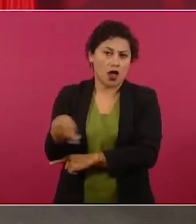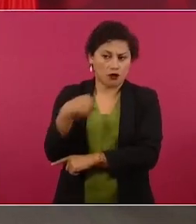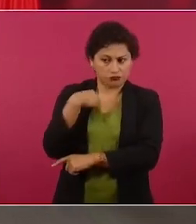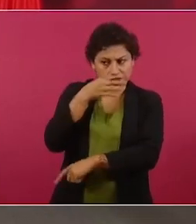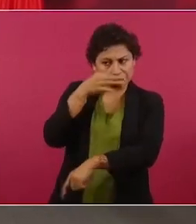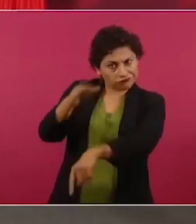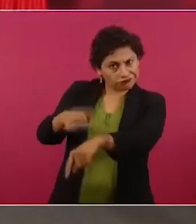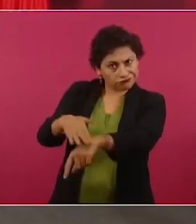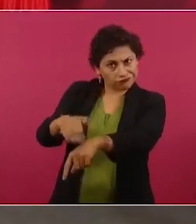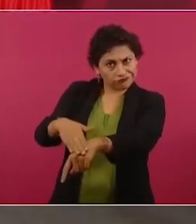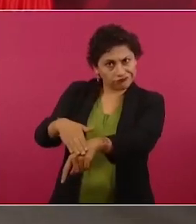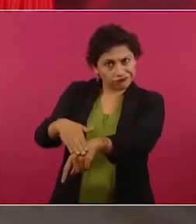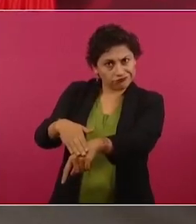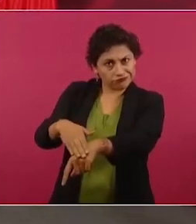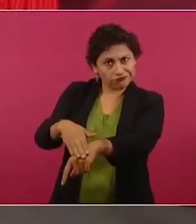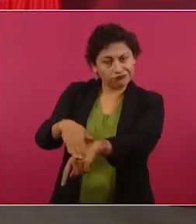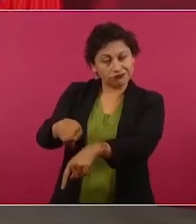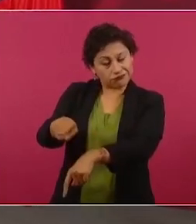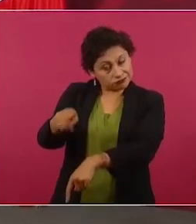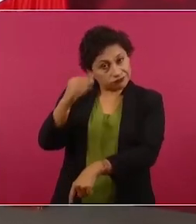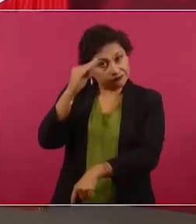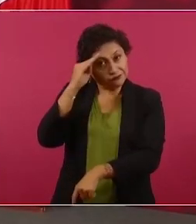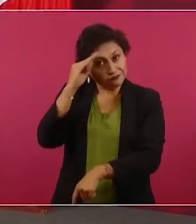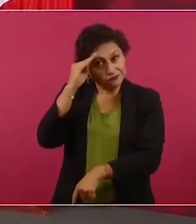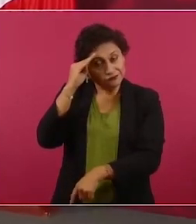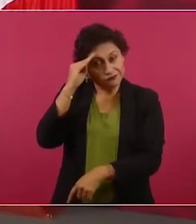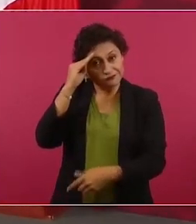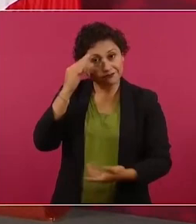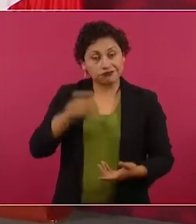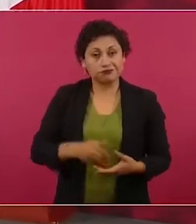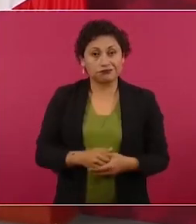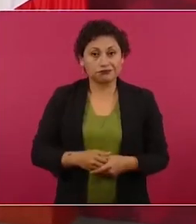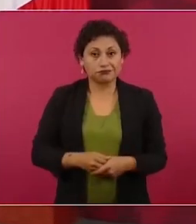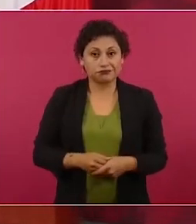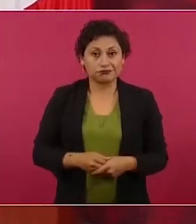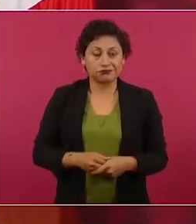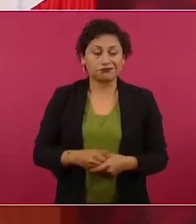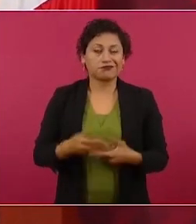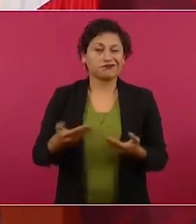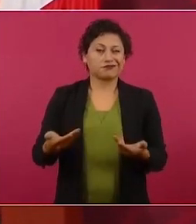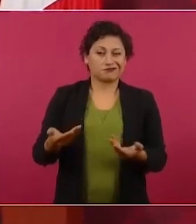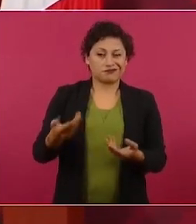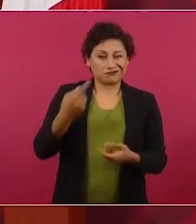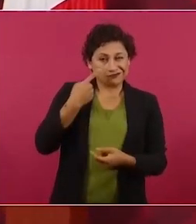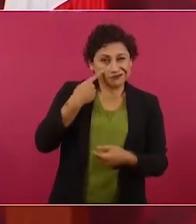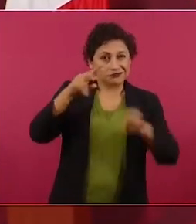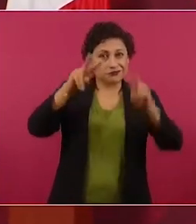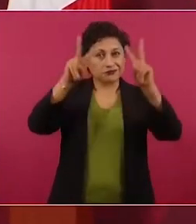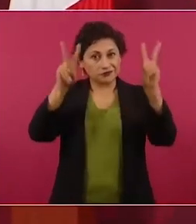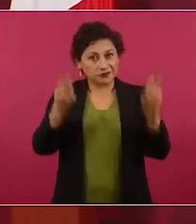o sea, que lo piensen, que en temas de seguridad